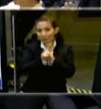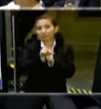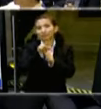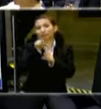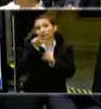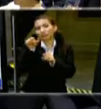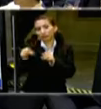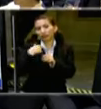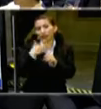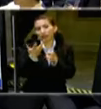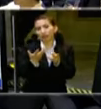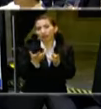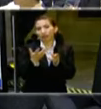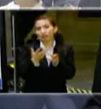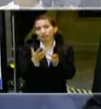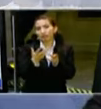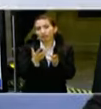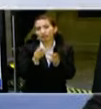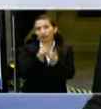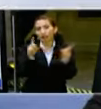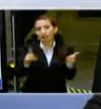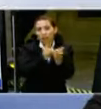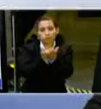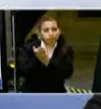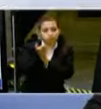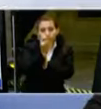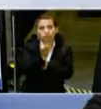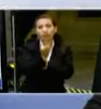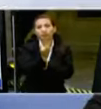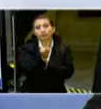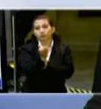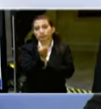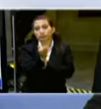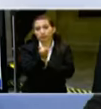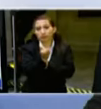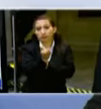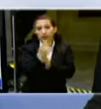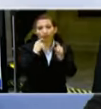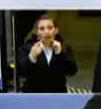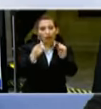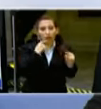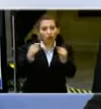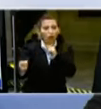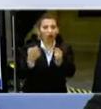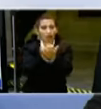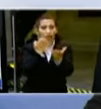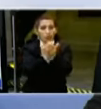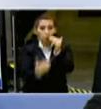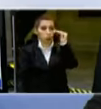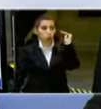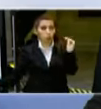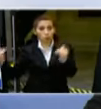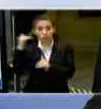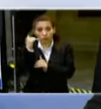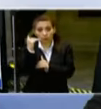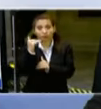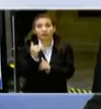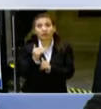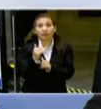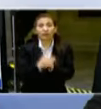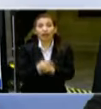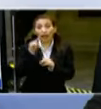diálogo económico estratégico, diálogo económico de alto nivel, se volvió a poner